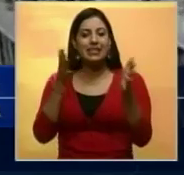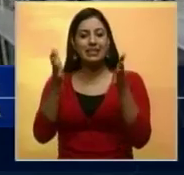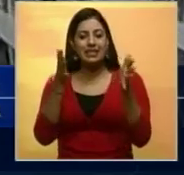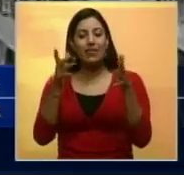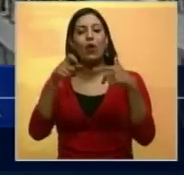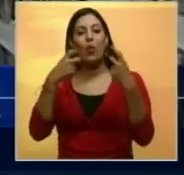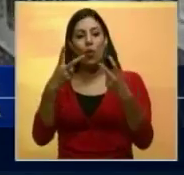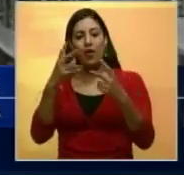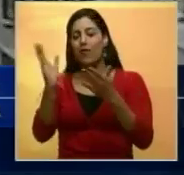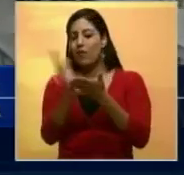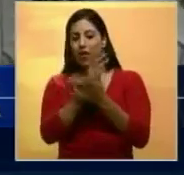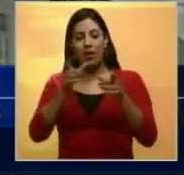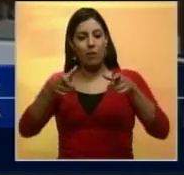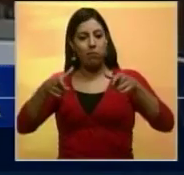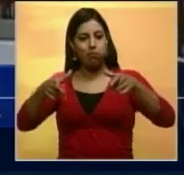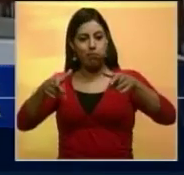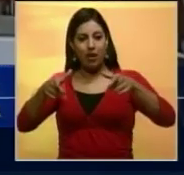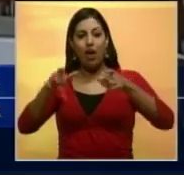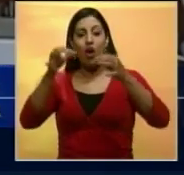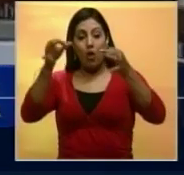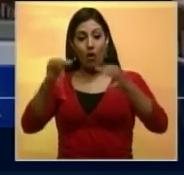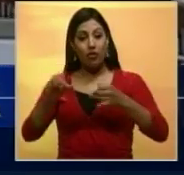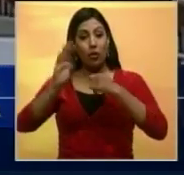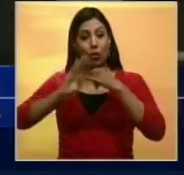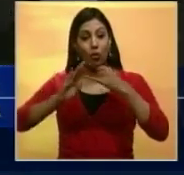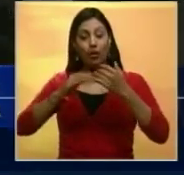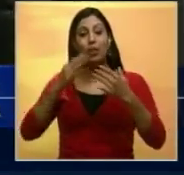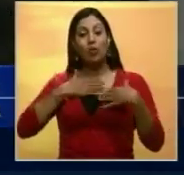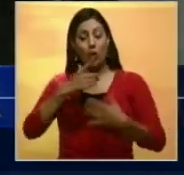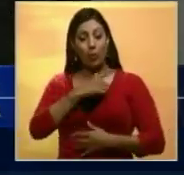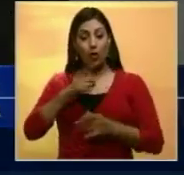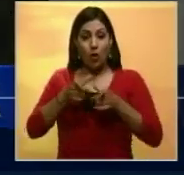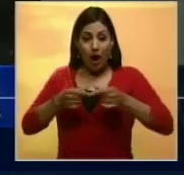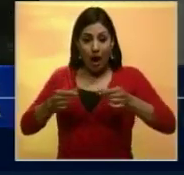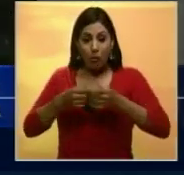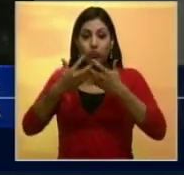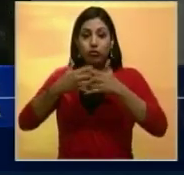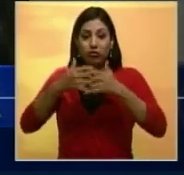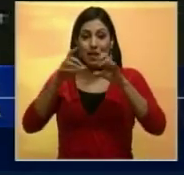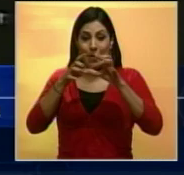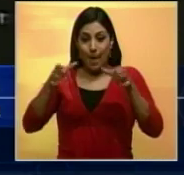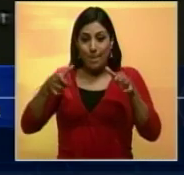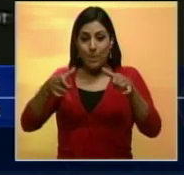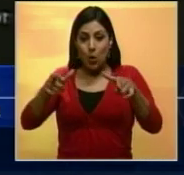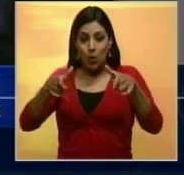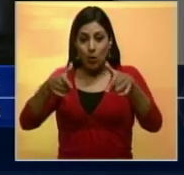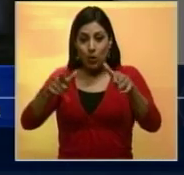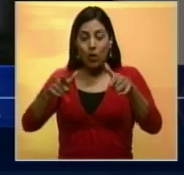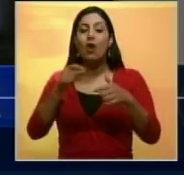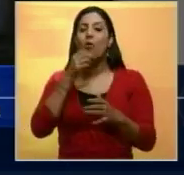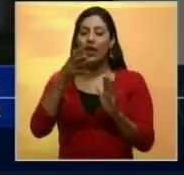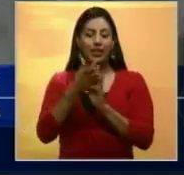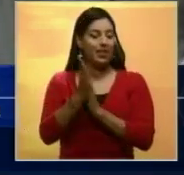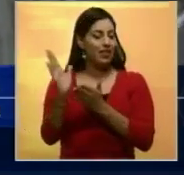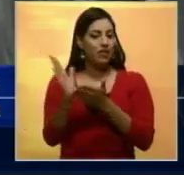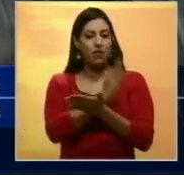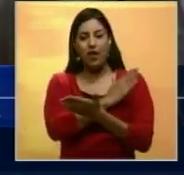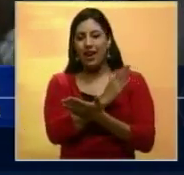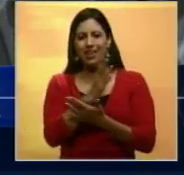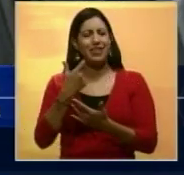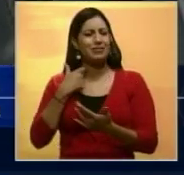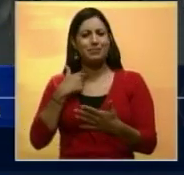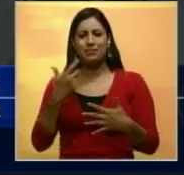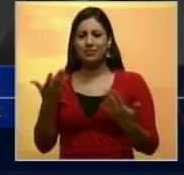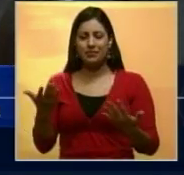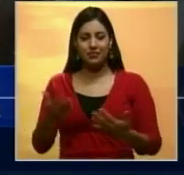VHS se retiran luego de que Funai, la última compañía japonesa productora de estos videocassettes, anunció el cese de operaciones